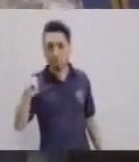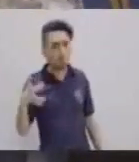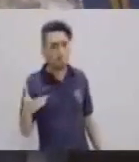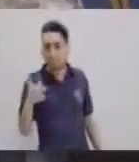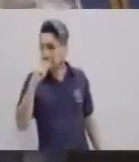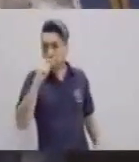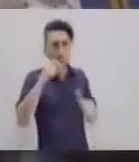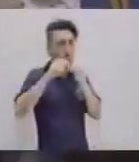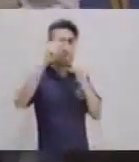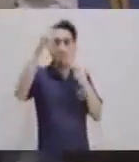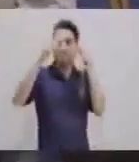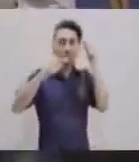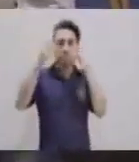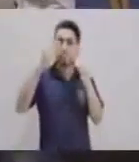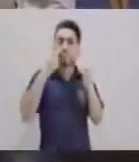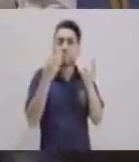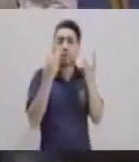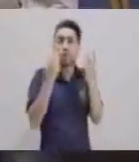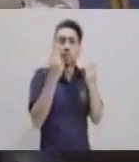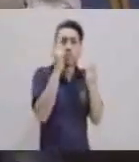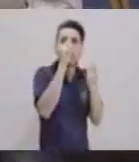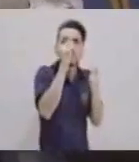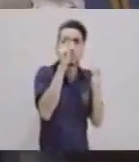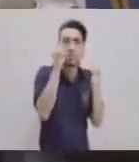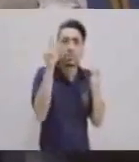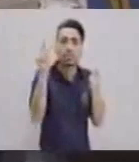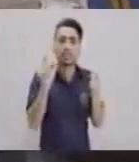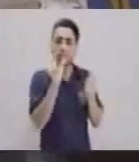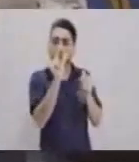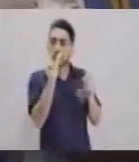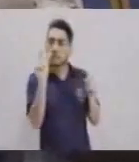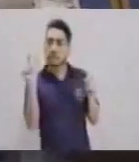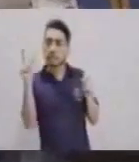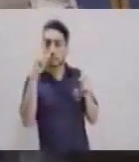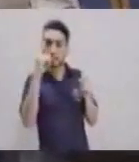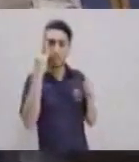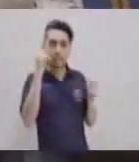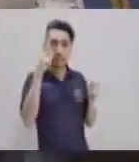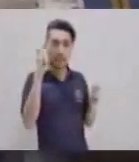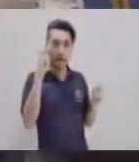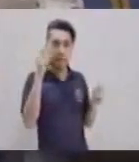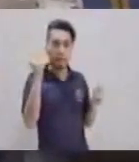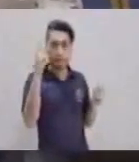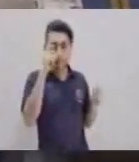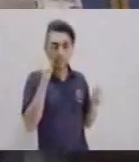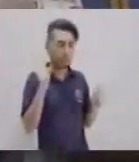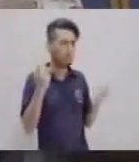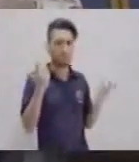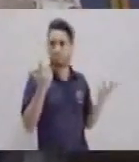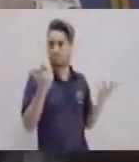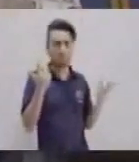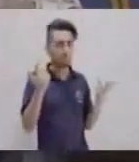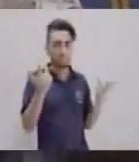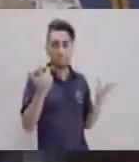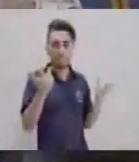tampoco hay una métrica. Si nos ponemos a contar cada una de las sílabas, a los autores no les parecía